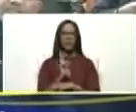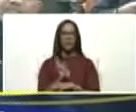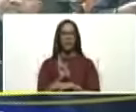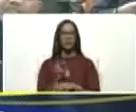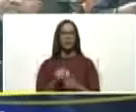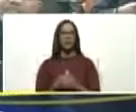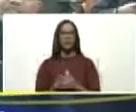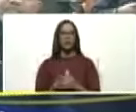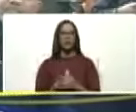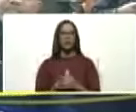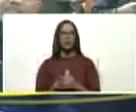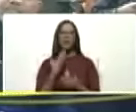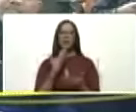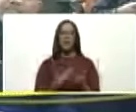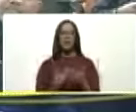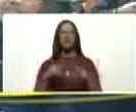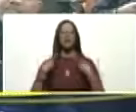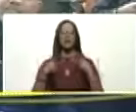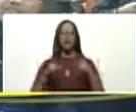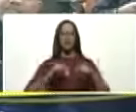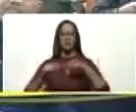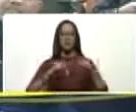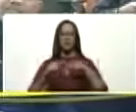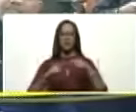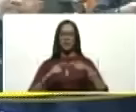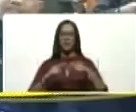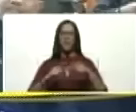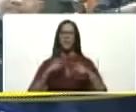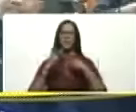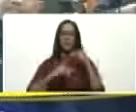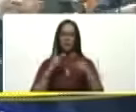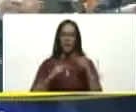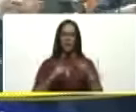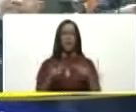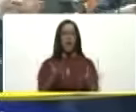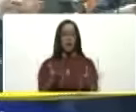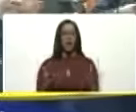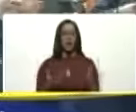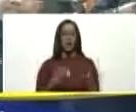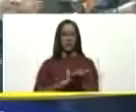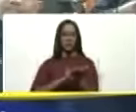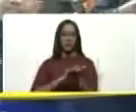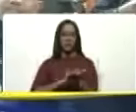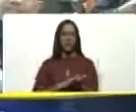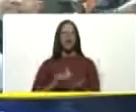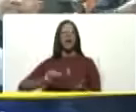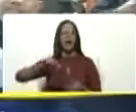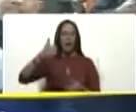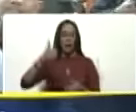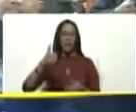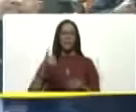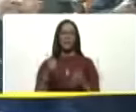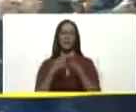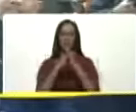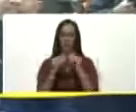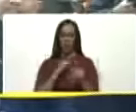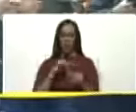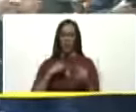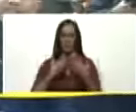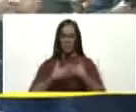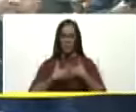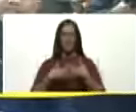que gracias al nuevo modelo de gestión productiva hemos logrado recuperar gran parte de toda nuestra